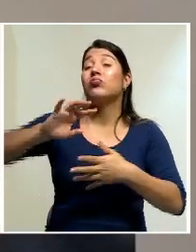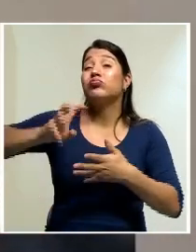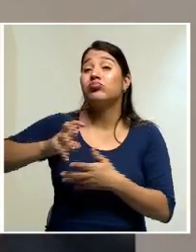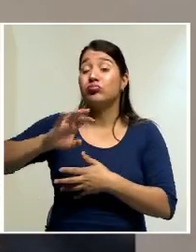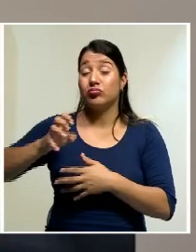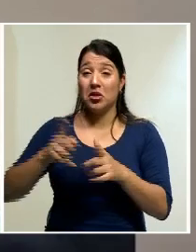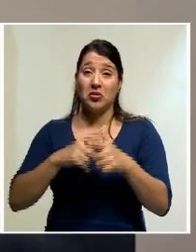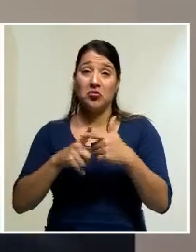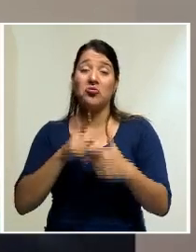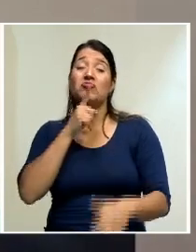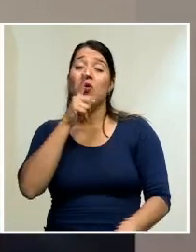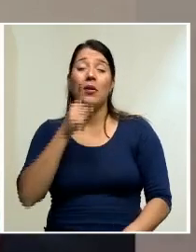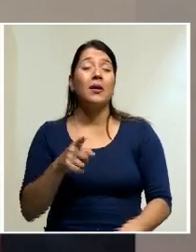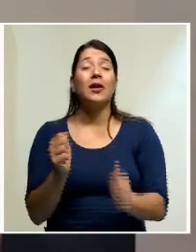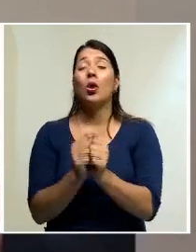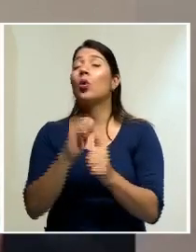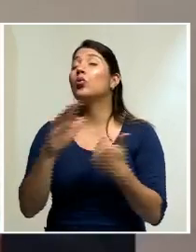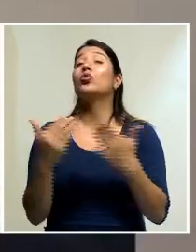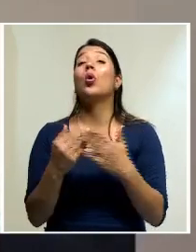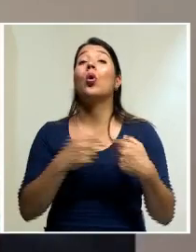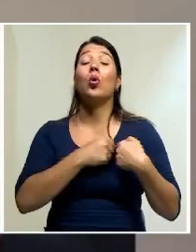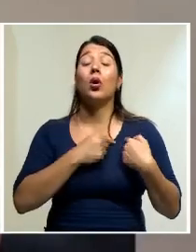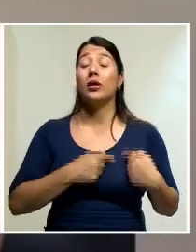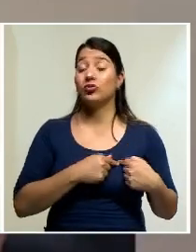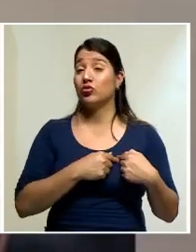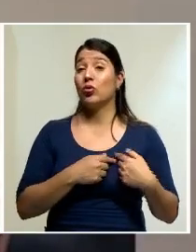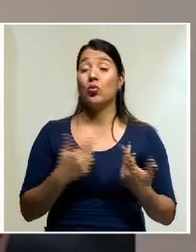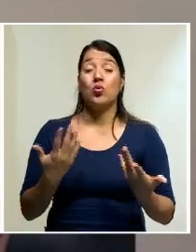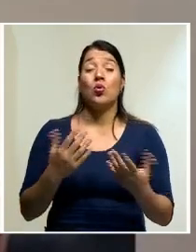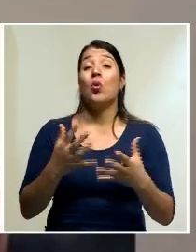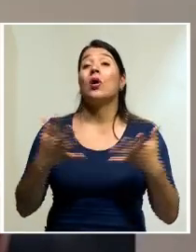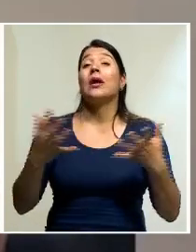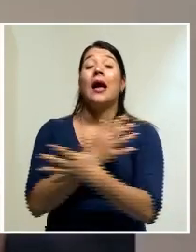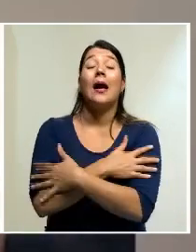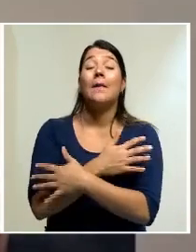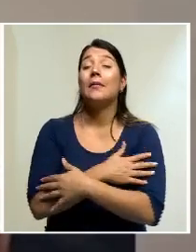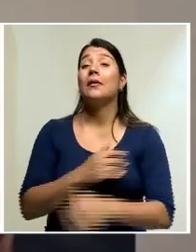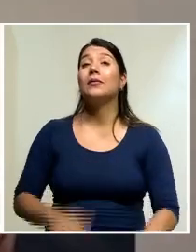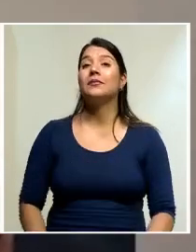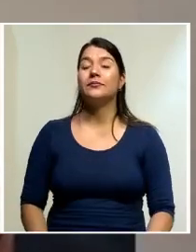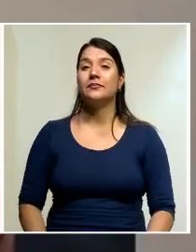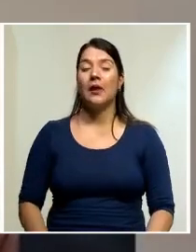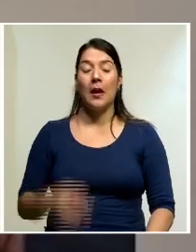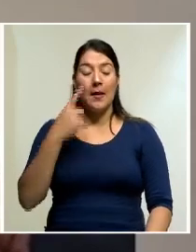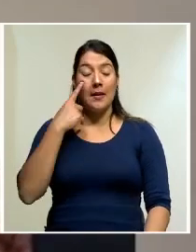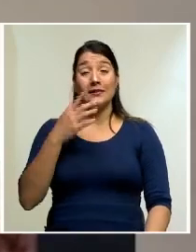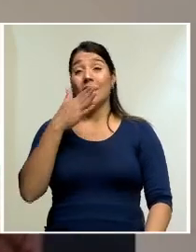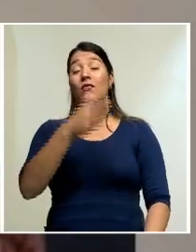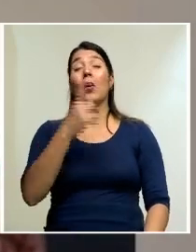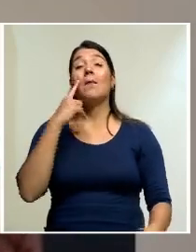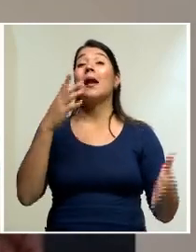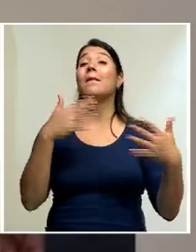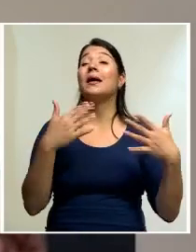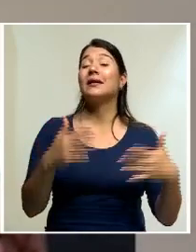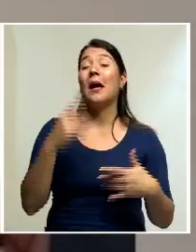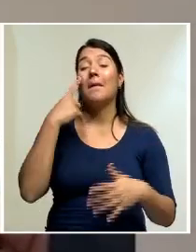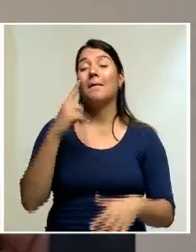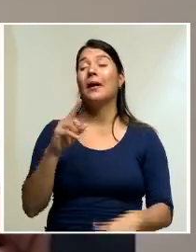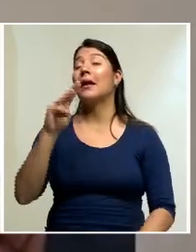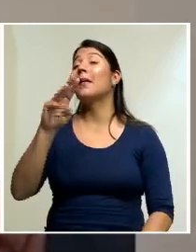ellos, de corazón, un gran abrazo fraternal, para Talamanca, para Matina, para